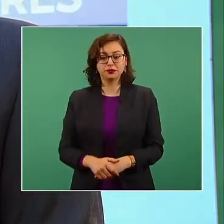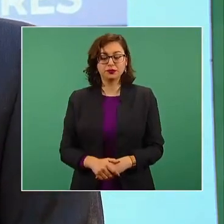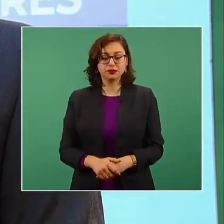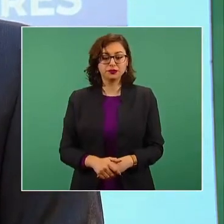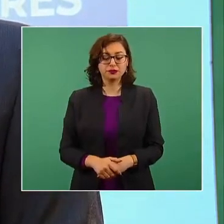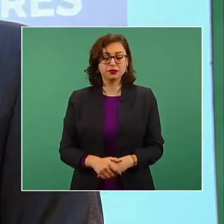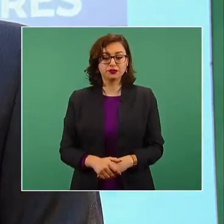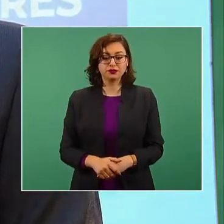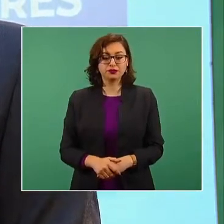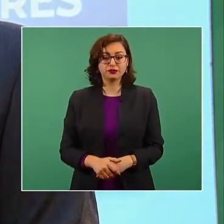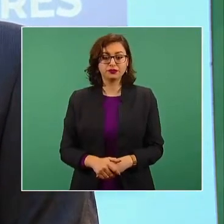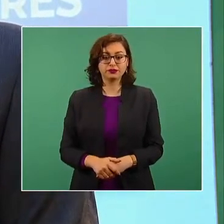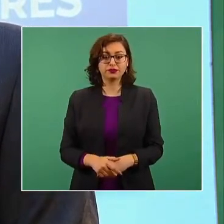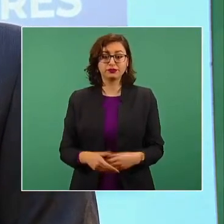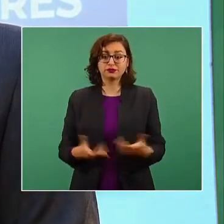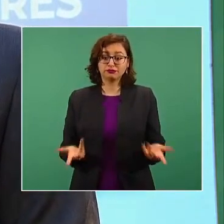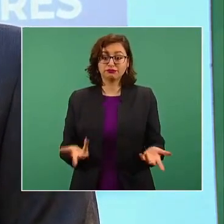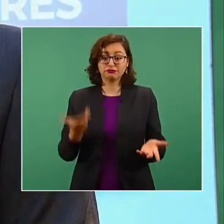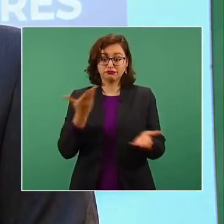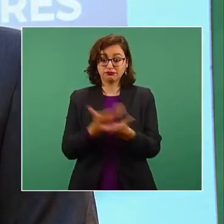Este movimiento es pacífico.